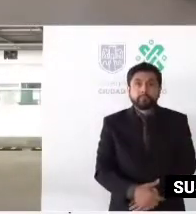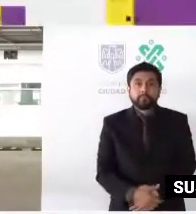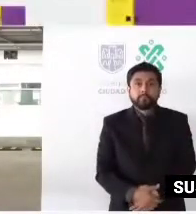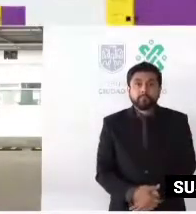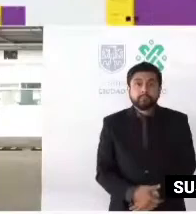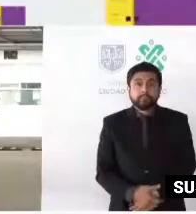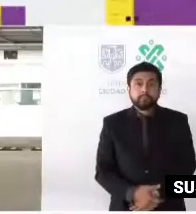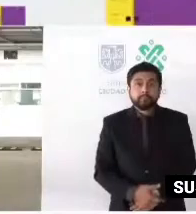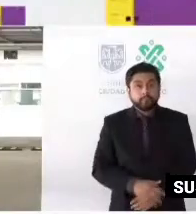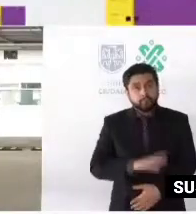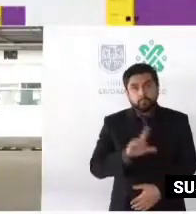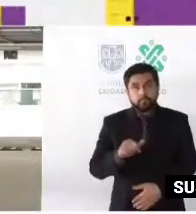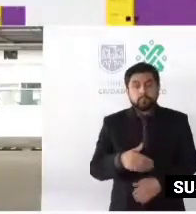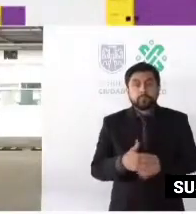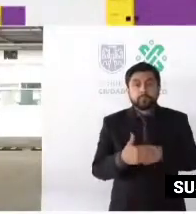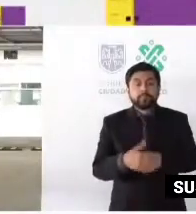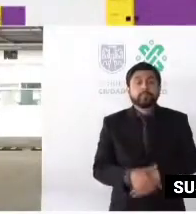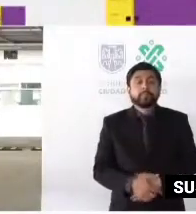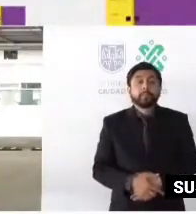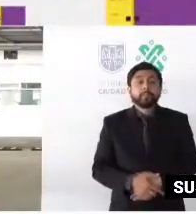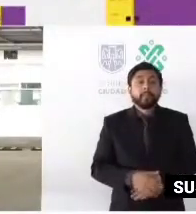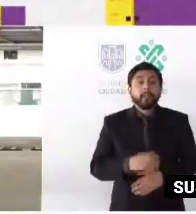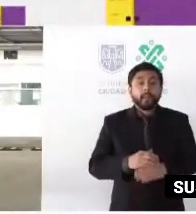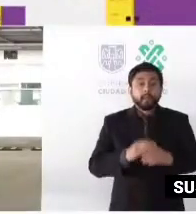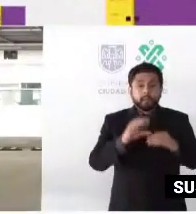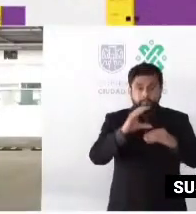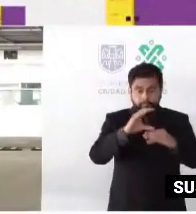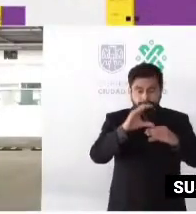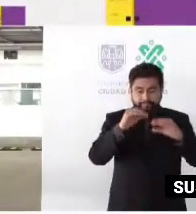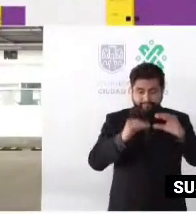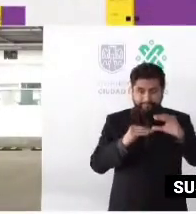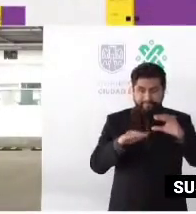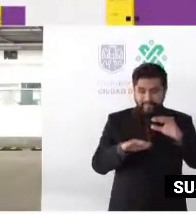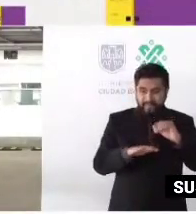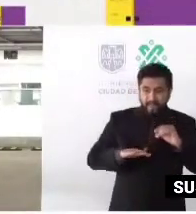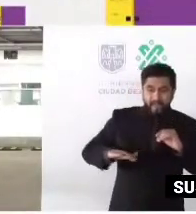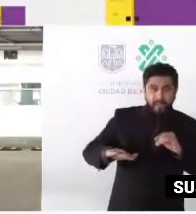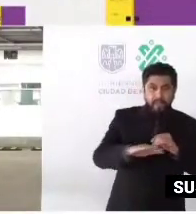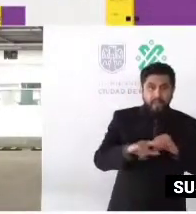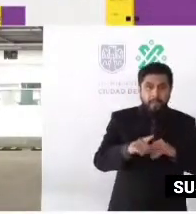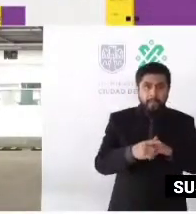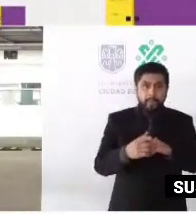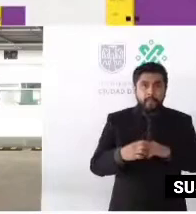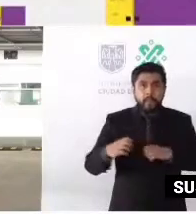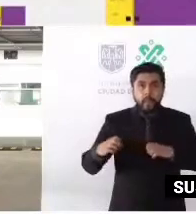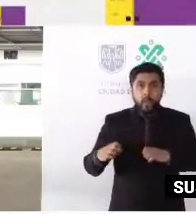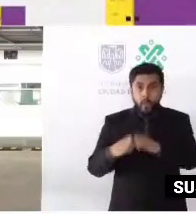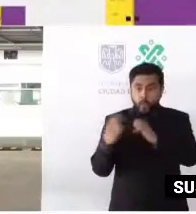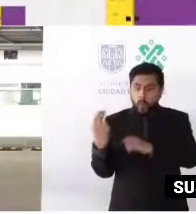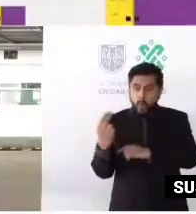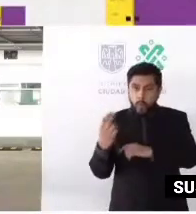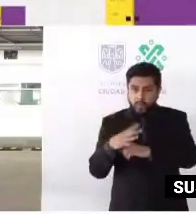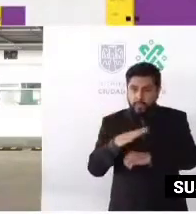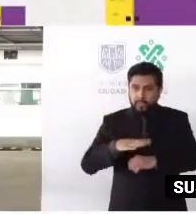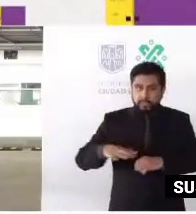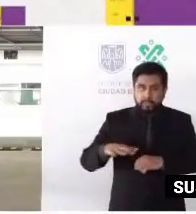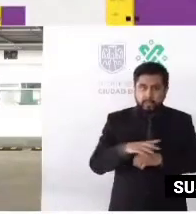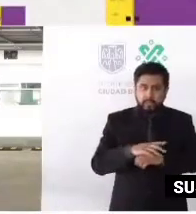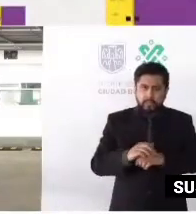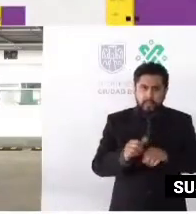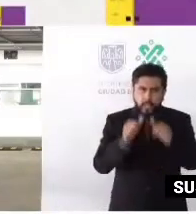La que sigue. En la planta baja se encuentra el área de urgencias, el área de consulta externa, el